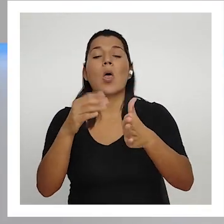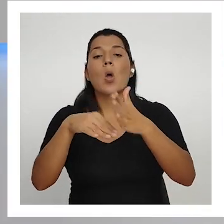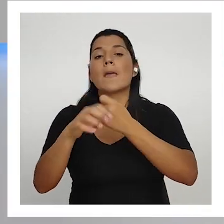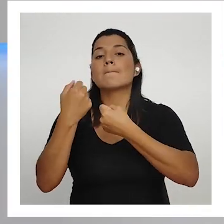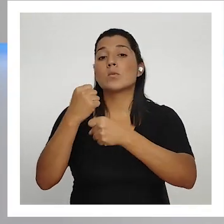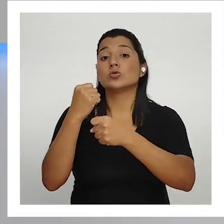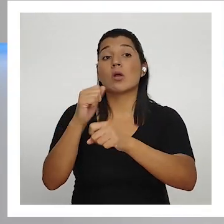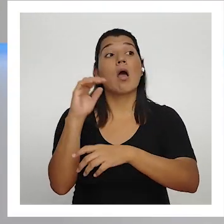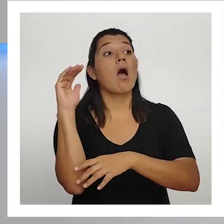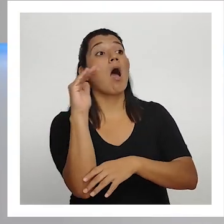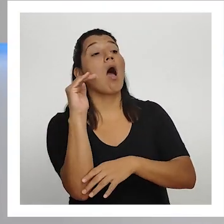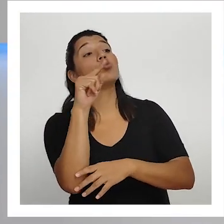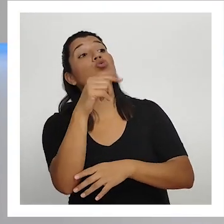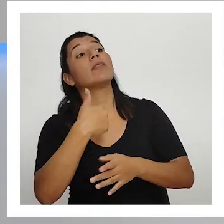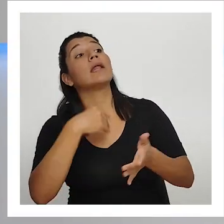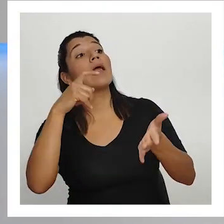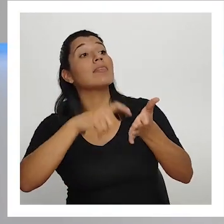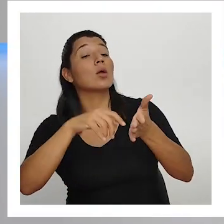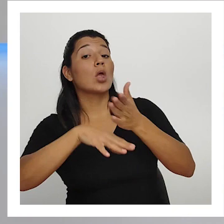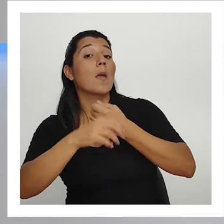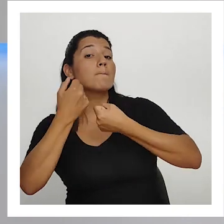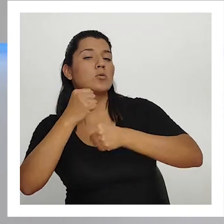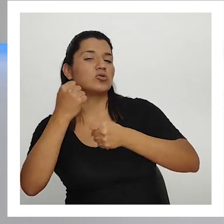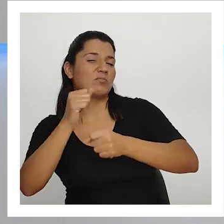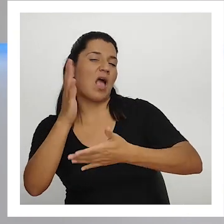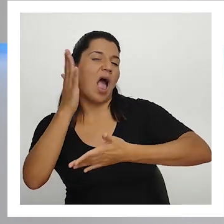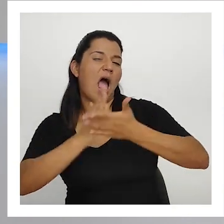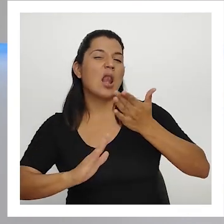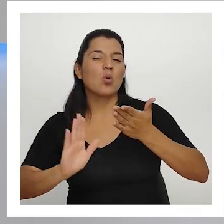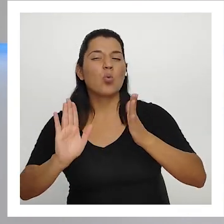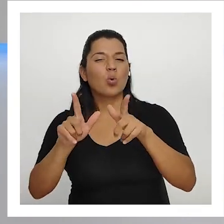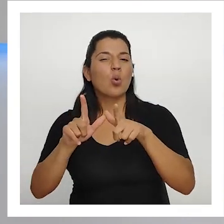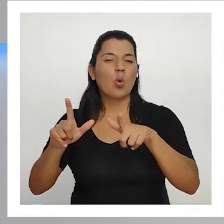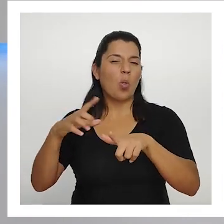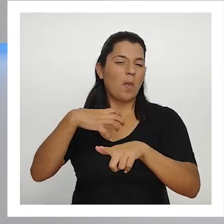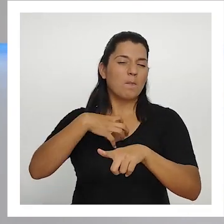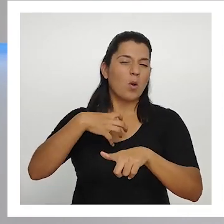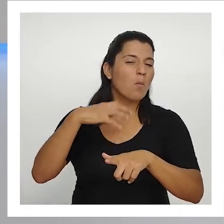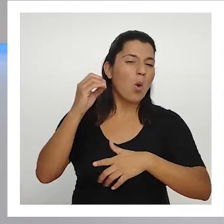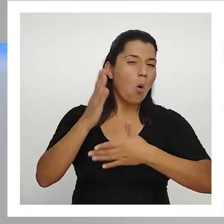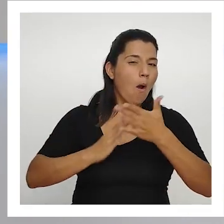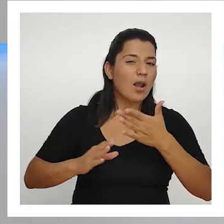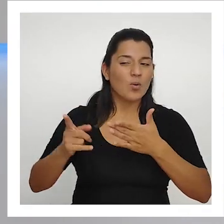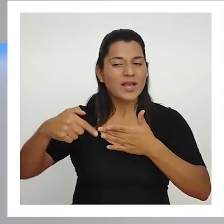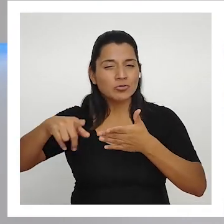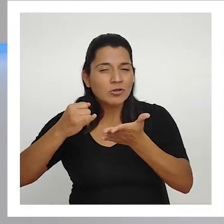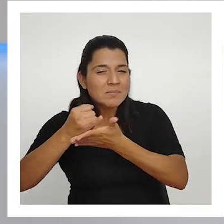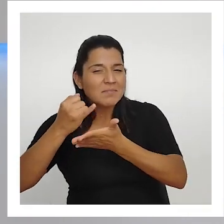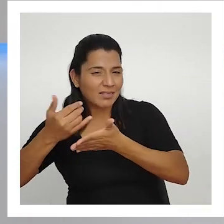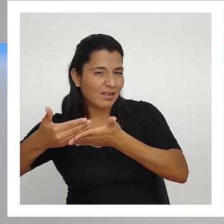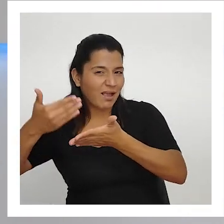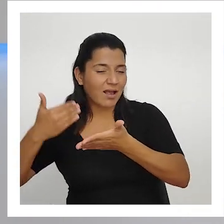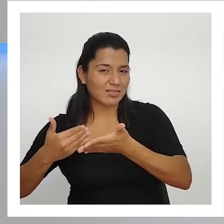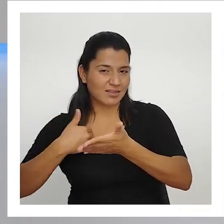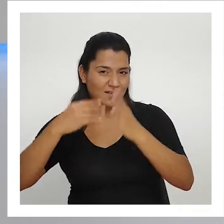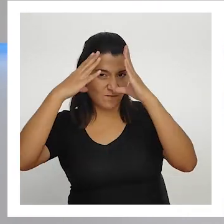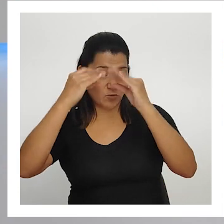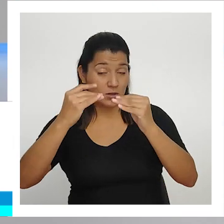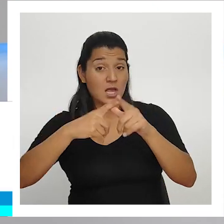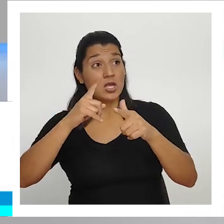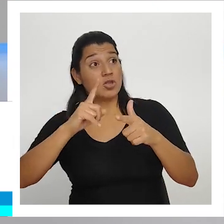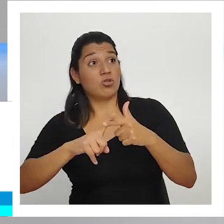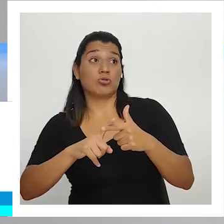nadie le va a gustar jamás que hayan transacciones en su cuenta, y lamentablemente, estando pues engañados, vamos a facilitar información. Y la siguiente de esta